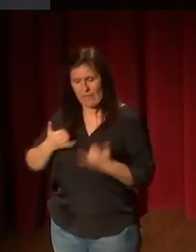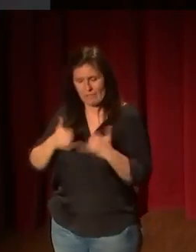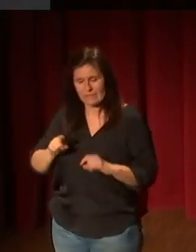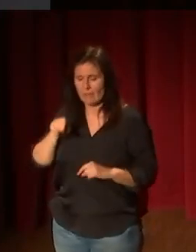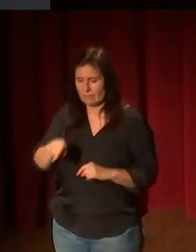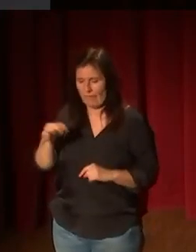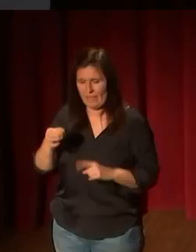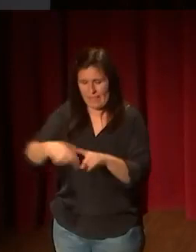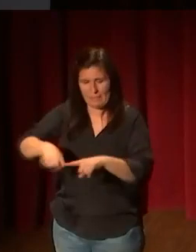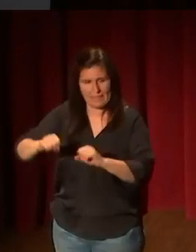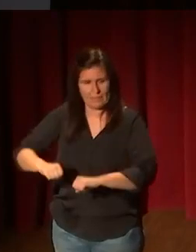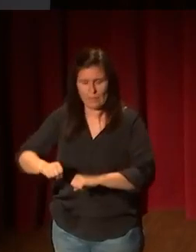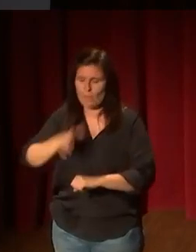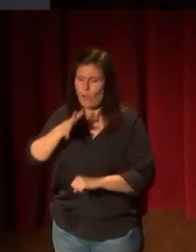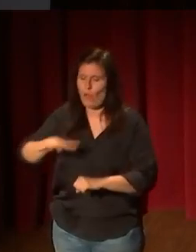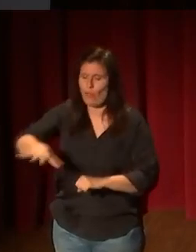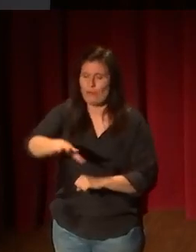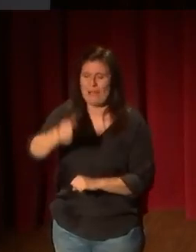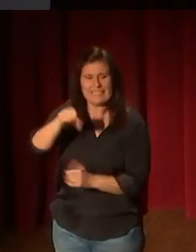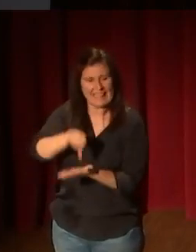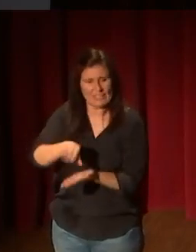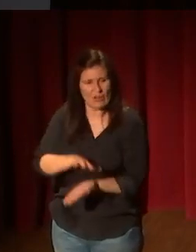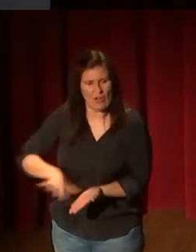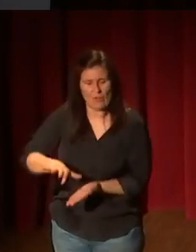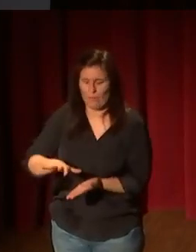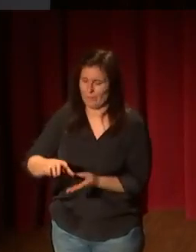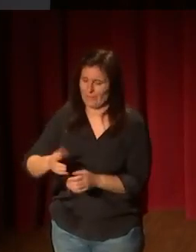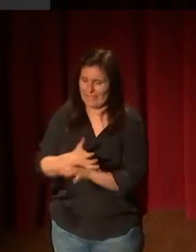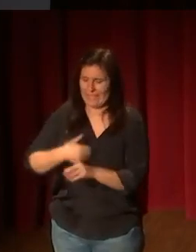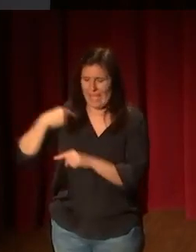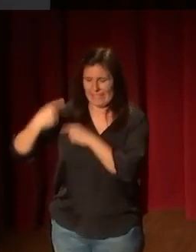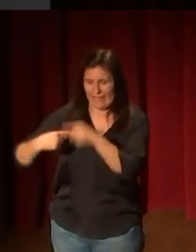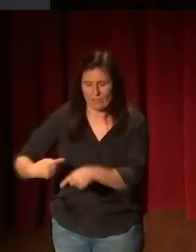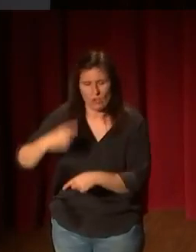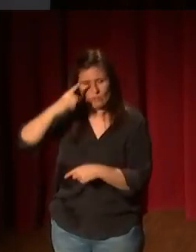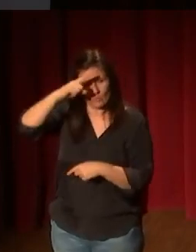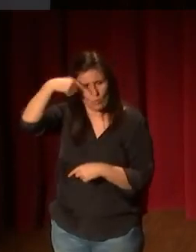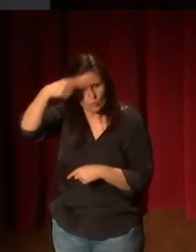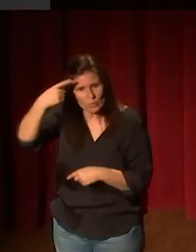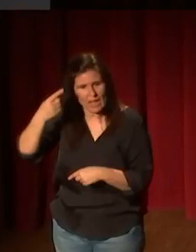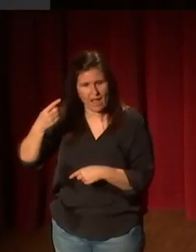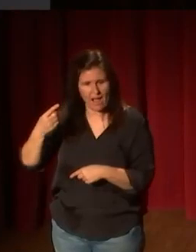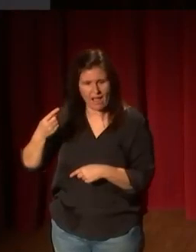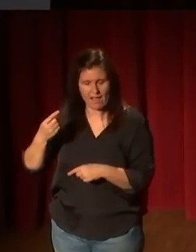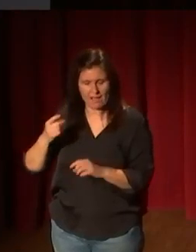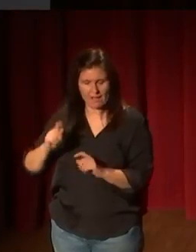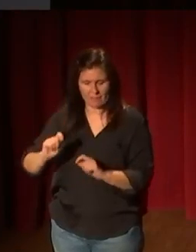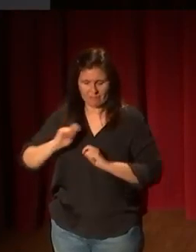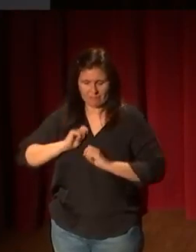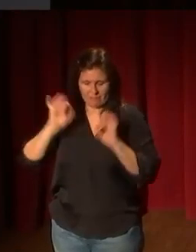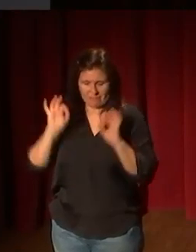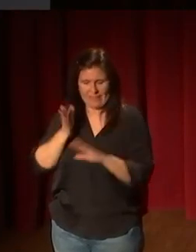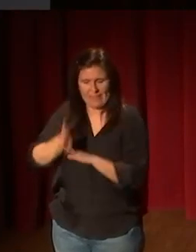entre otras cosas porque era más céntrica porque había ya toda una tradición toda una cultura que nos llevaba allí